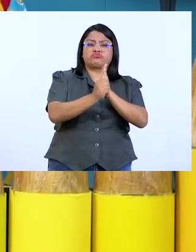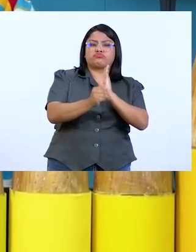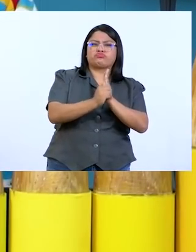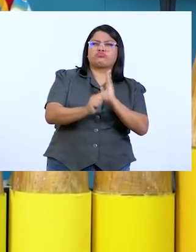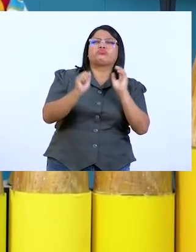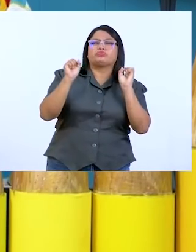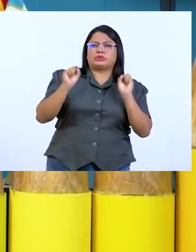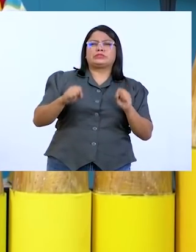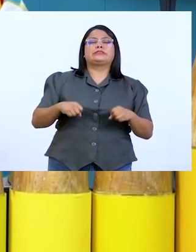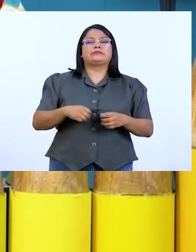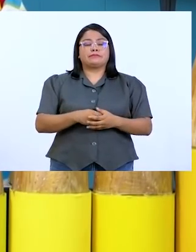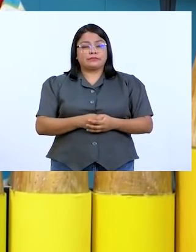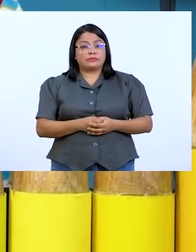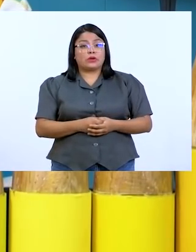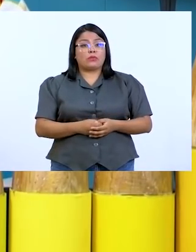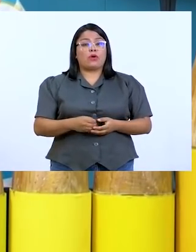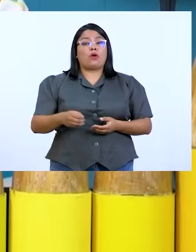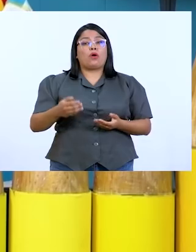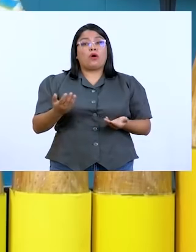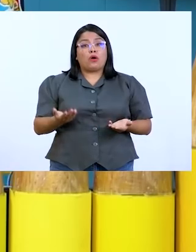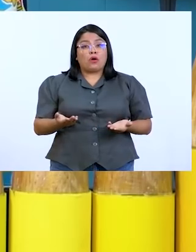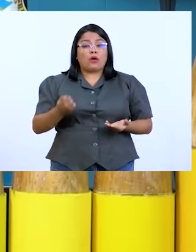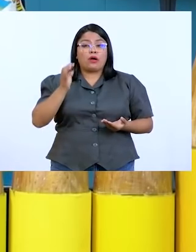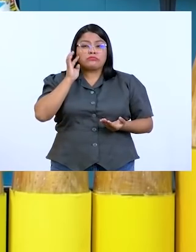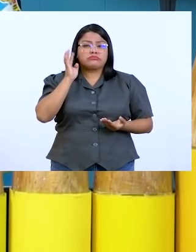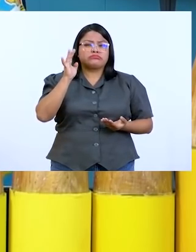habilidoso con sus pequeñas alas, maestra. Ajá.